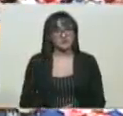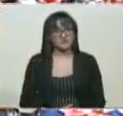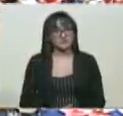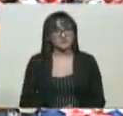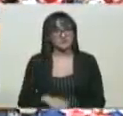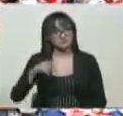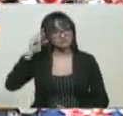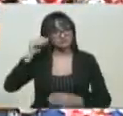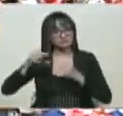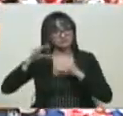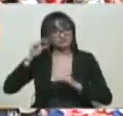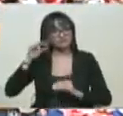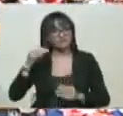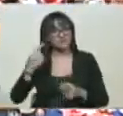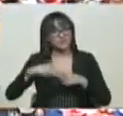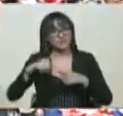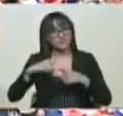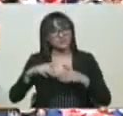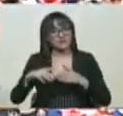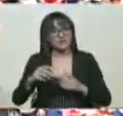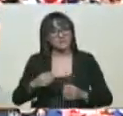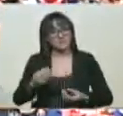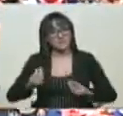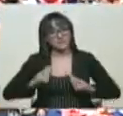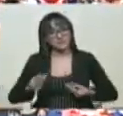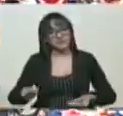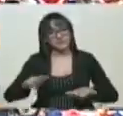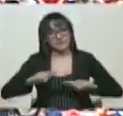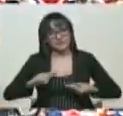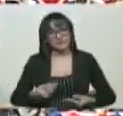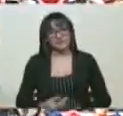aprendido las grandes lecciones que la vida me ha dado.